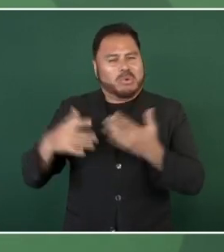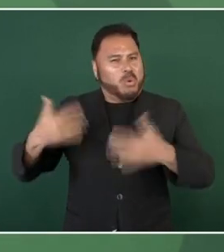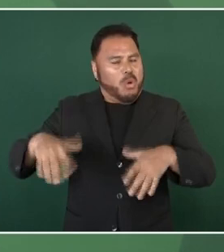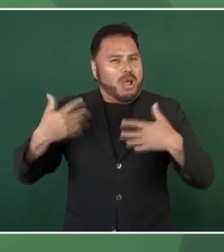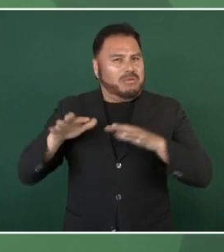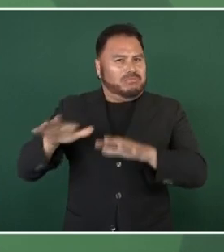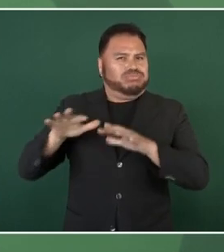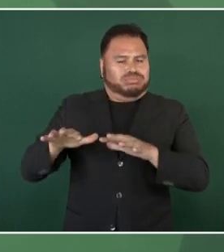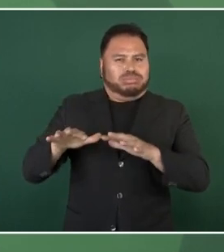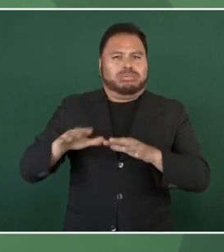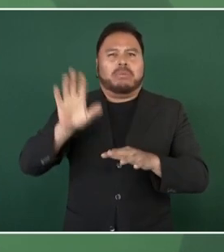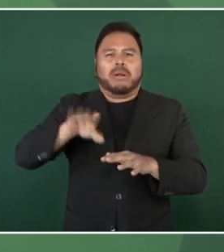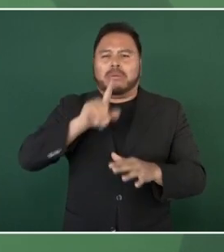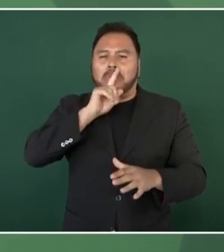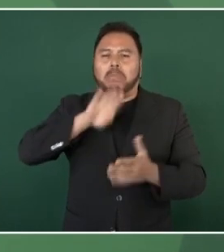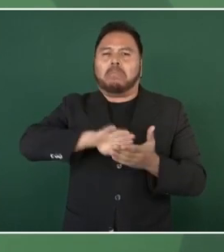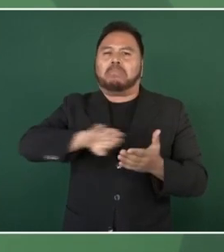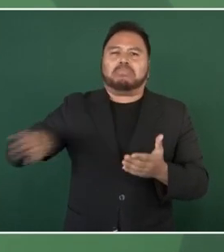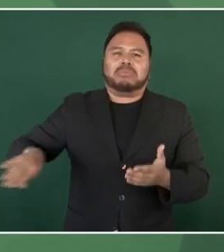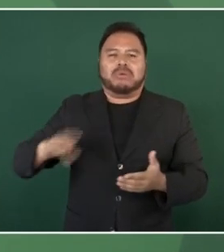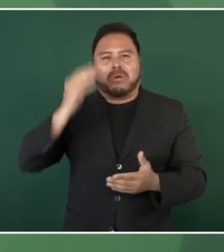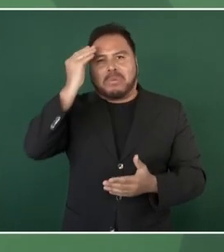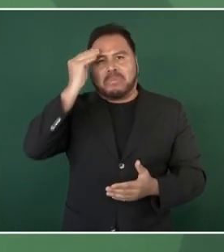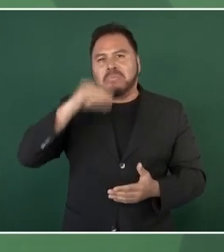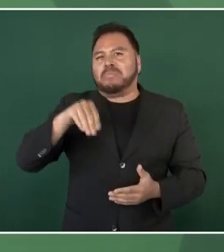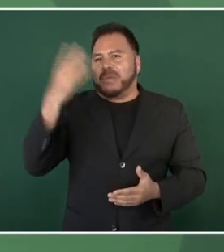glorioso, porque